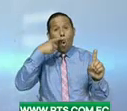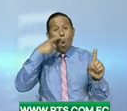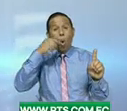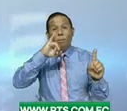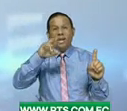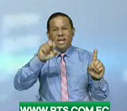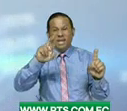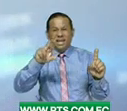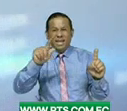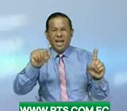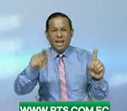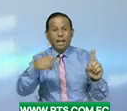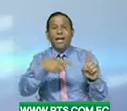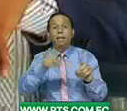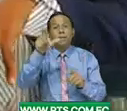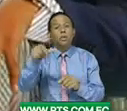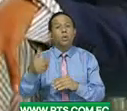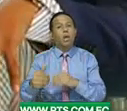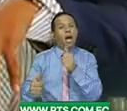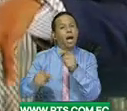a la alcaldía de Balsar.